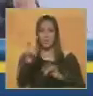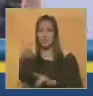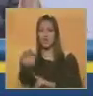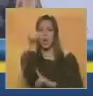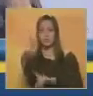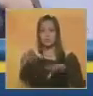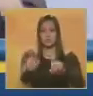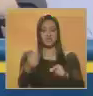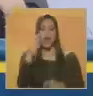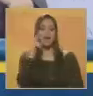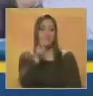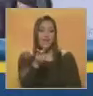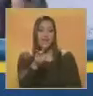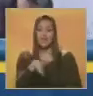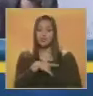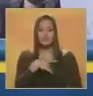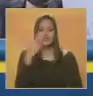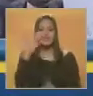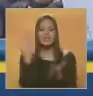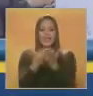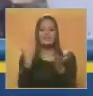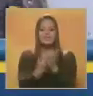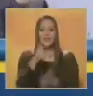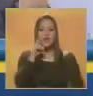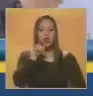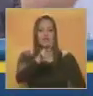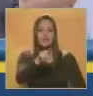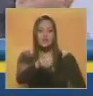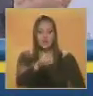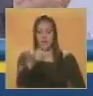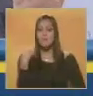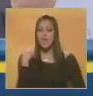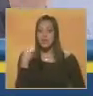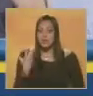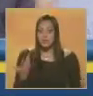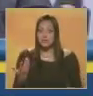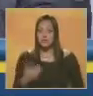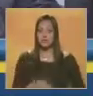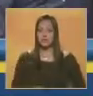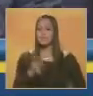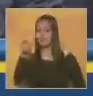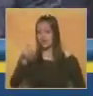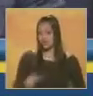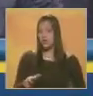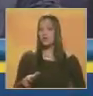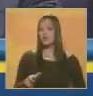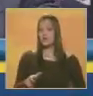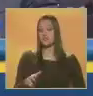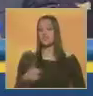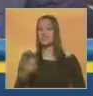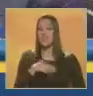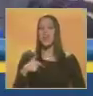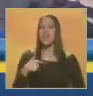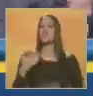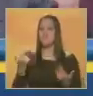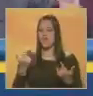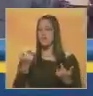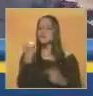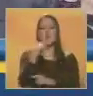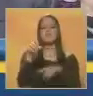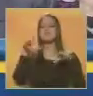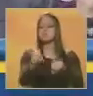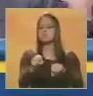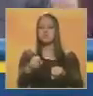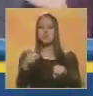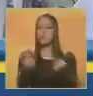no es que lo veas, no es que lo sientas, es que lo estás viendo y además te lo dicen. Las personas pasan y para provocarnos nos dicen, los vamos a invadir, nos